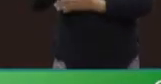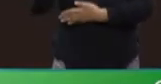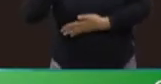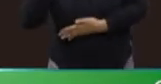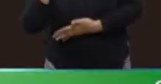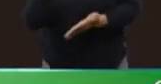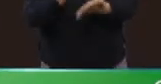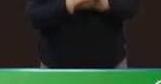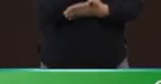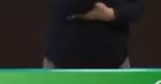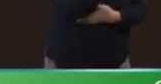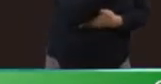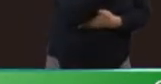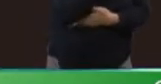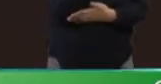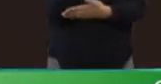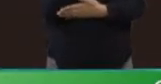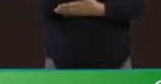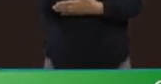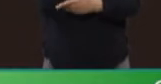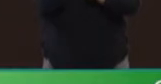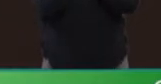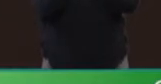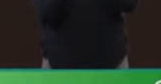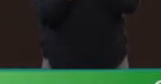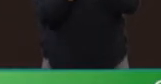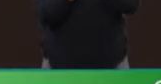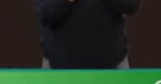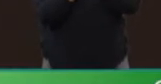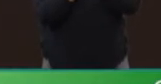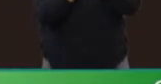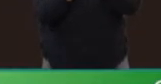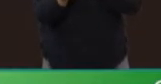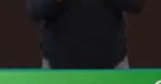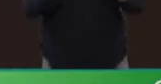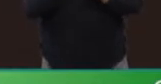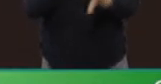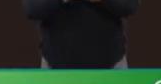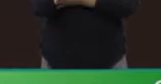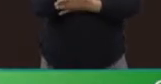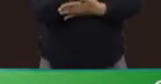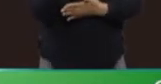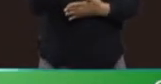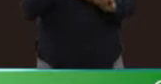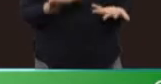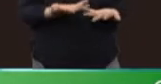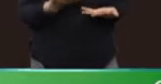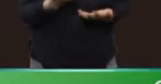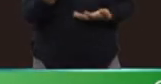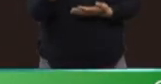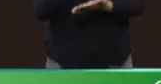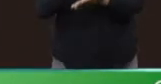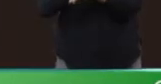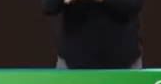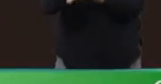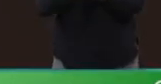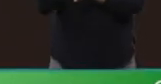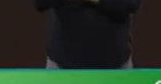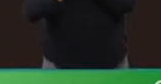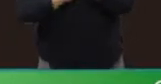el agua y comprar la canasta básica que está por los cielos creo que no es necesario ese apoyo que se le da de manera